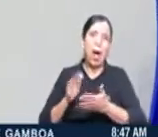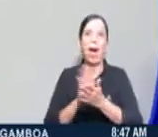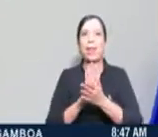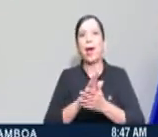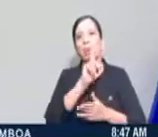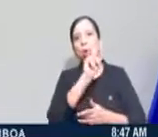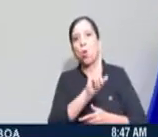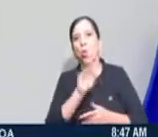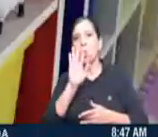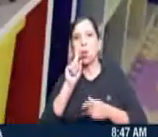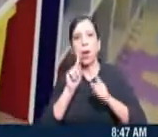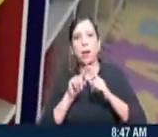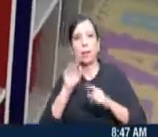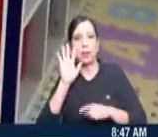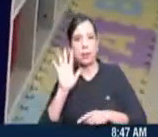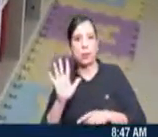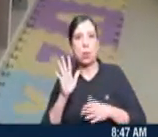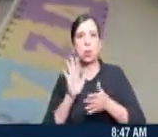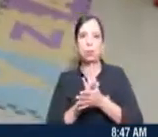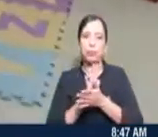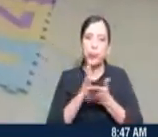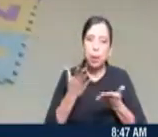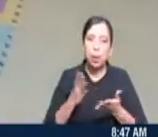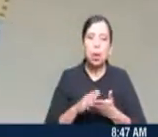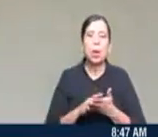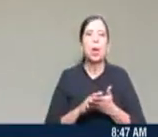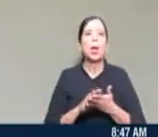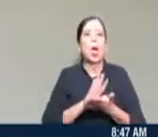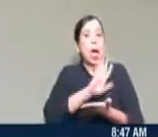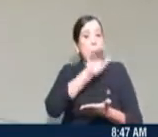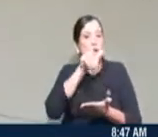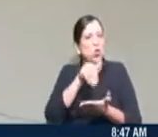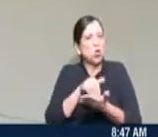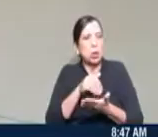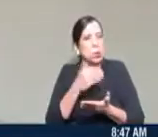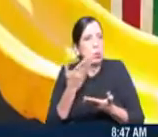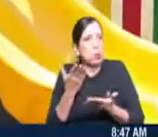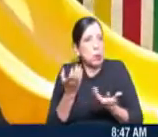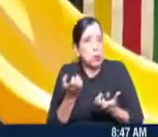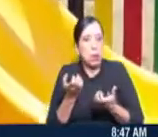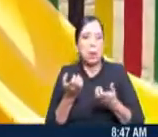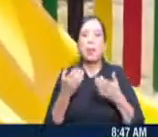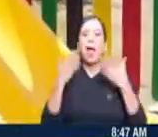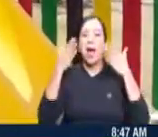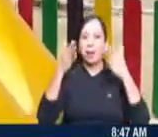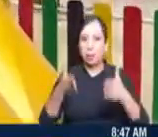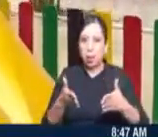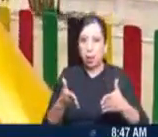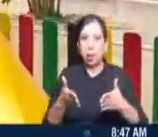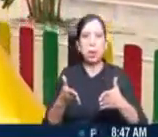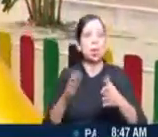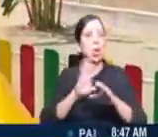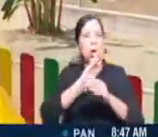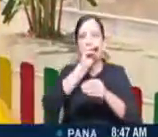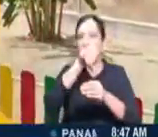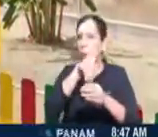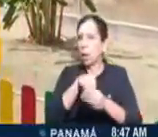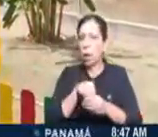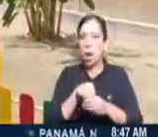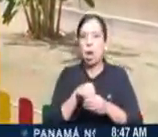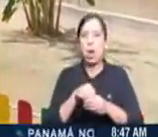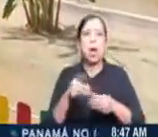de que los CAIPIs lo que buscan es atender de manera integral a la primera infancia, no solo, por